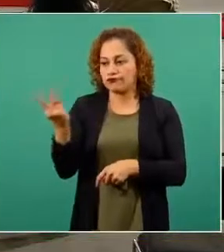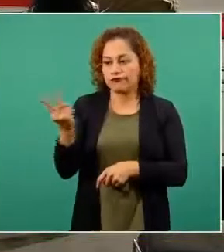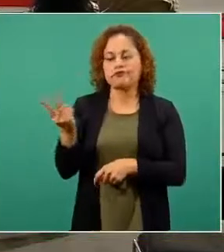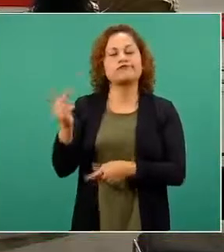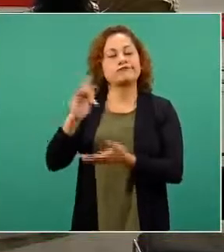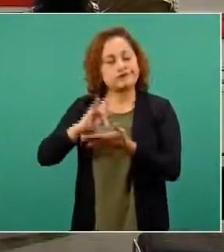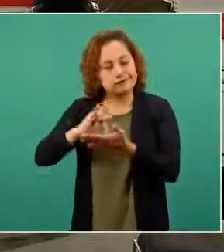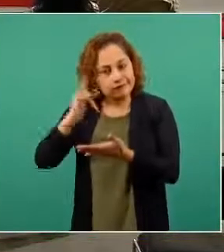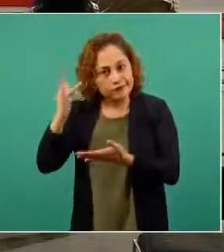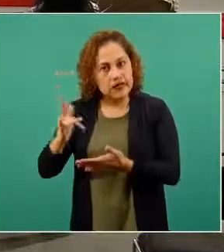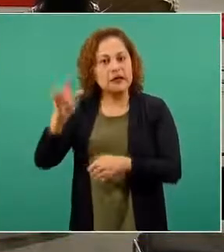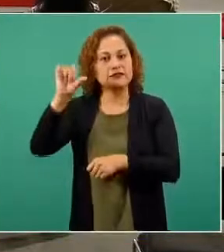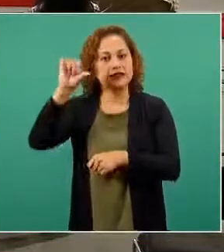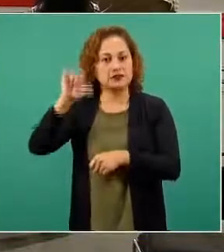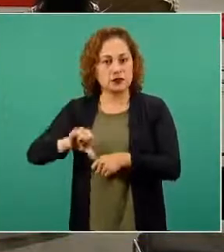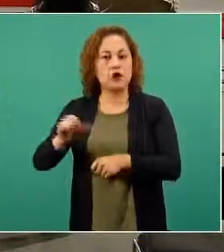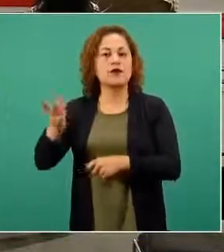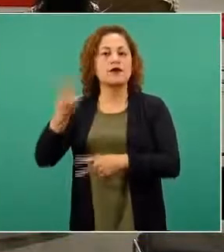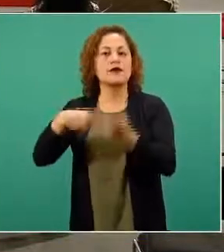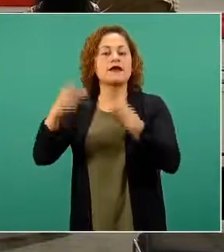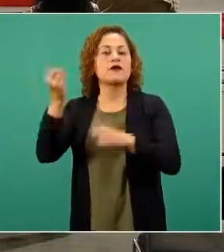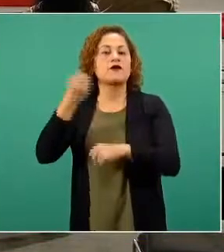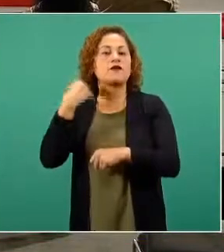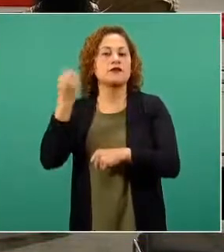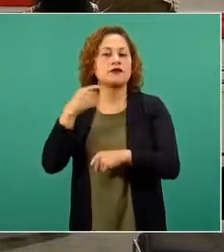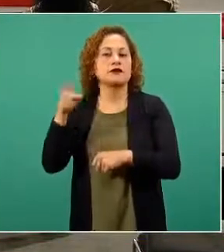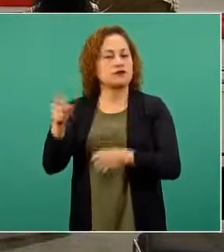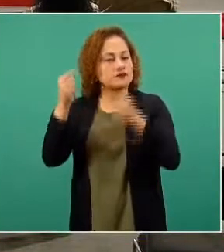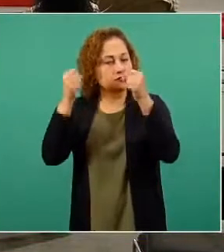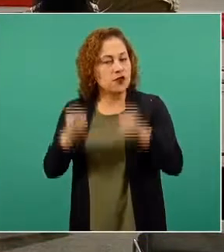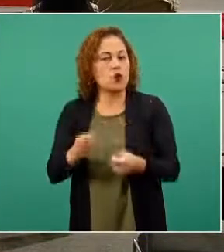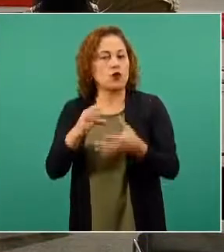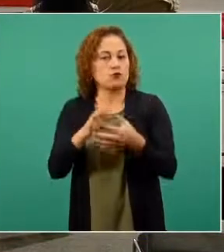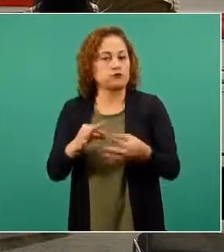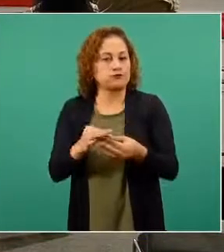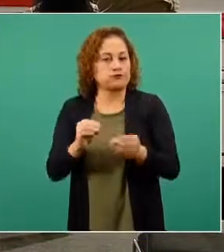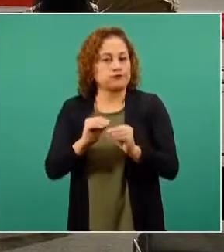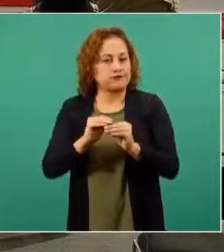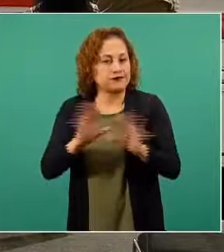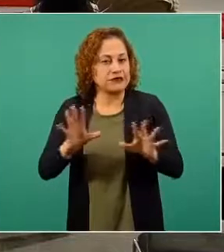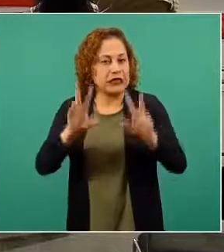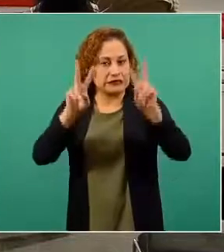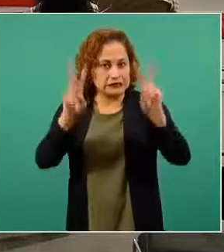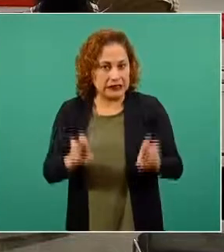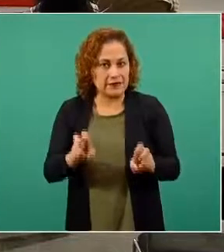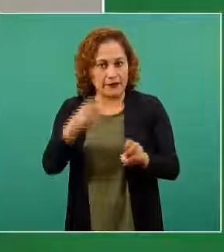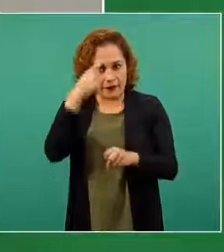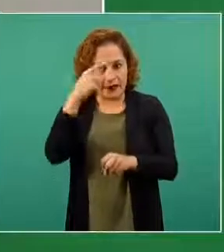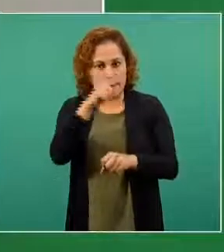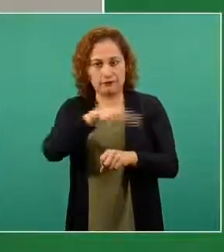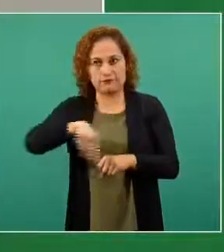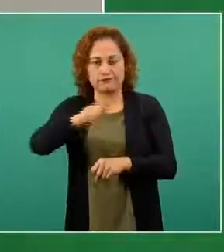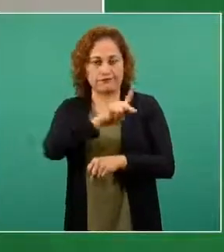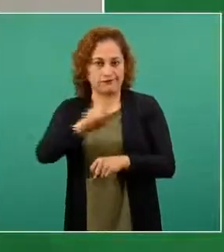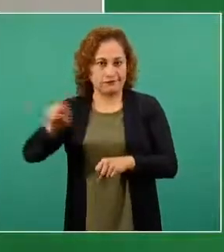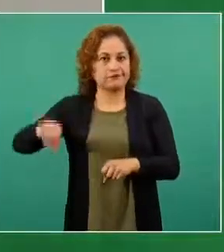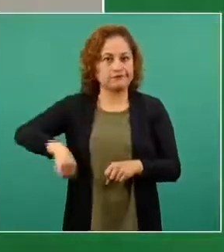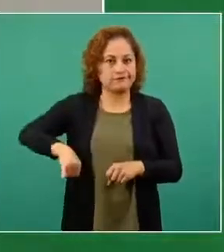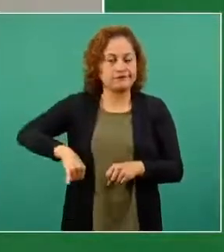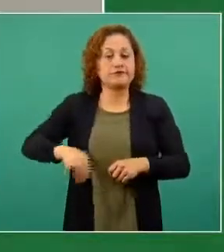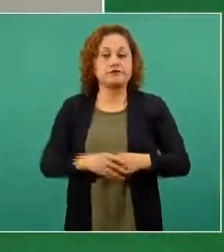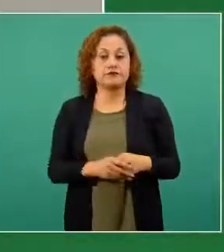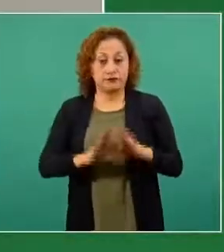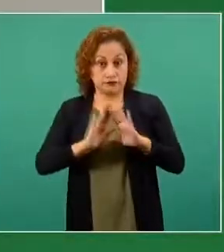seguro van a compartir información muy importante para el conocimiento de todos. Y bueno, en este punto, entonces, entrar de lleno a la